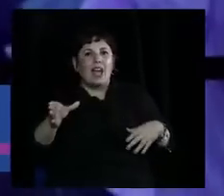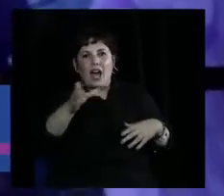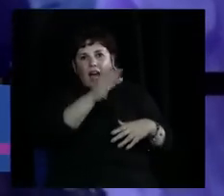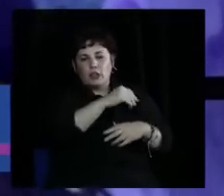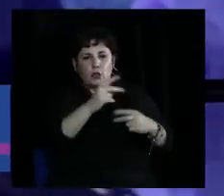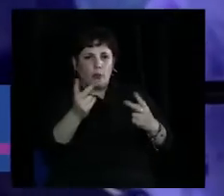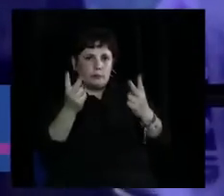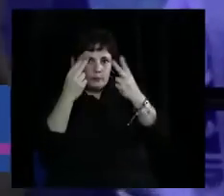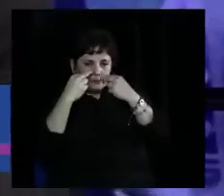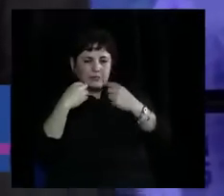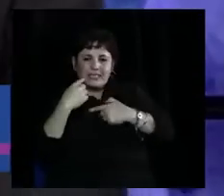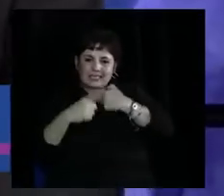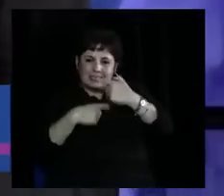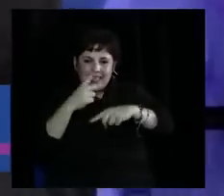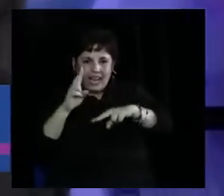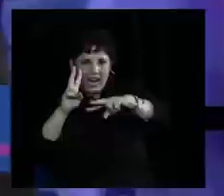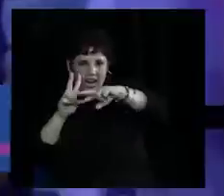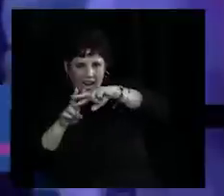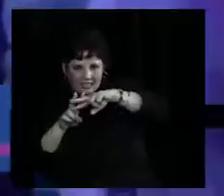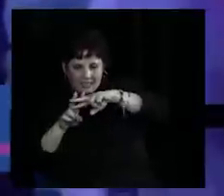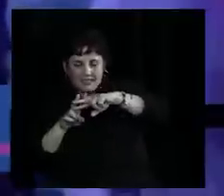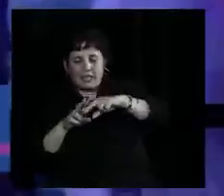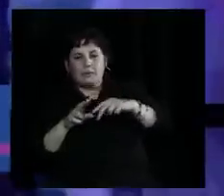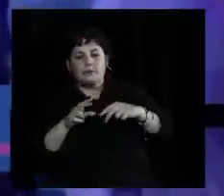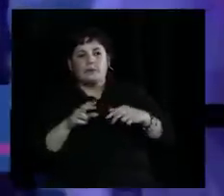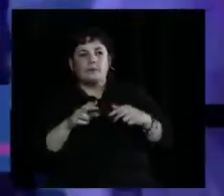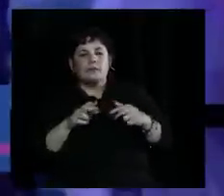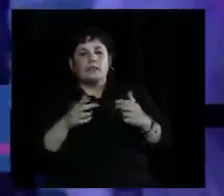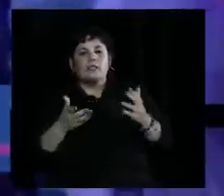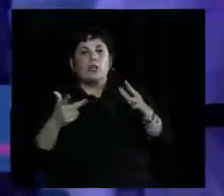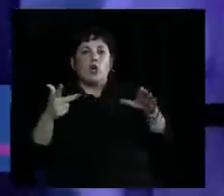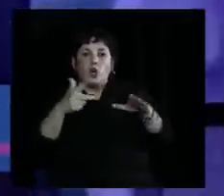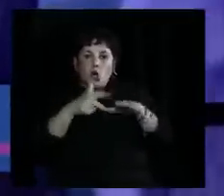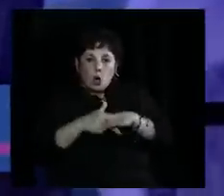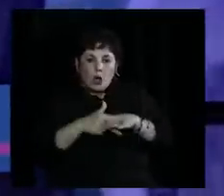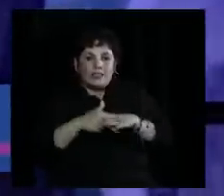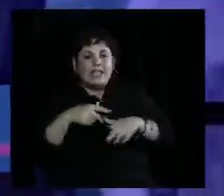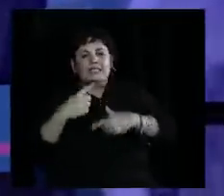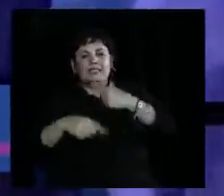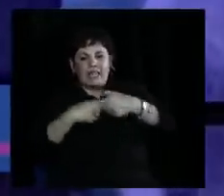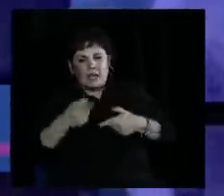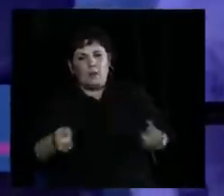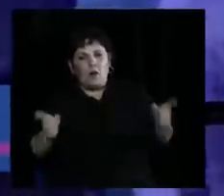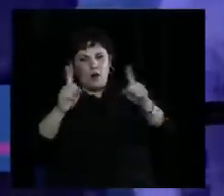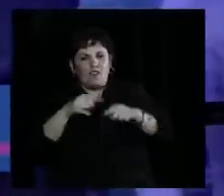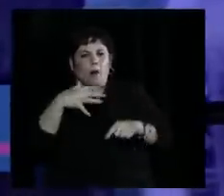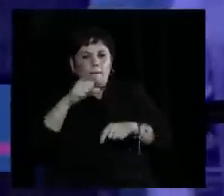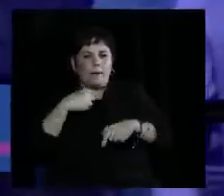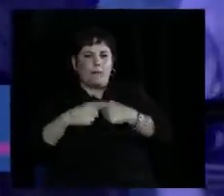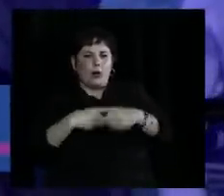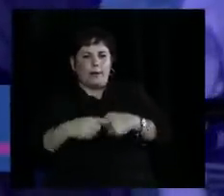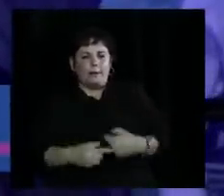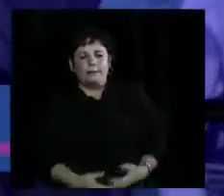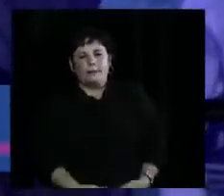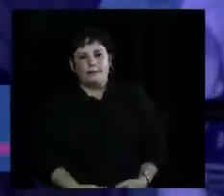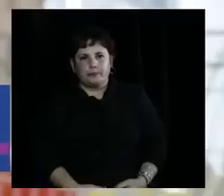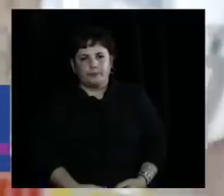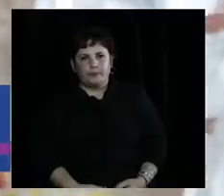que nos están mirando. Sigan poniendo el hashtag de Legítima Defensa. Vamos a un corte y enseguida volvemos con más Legítima